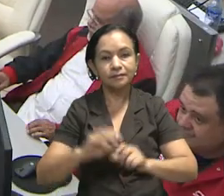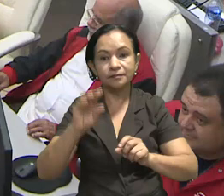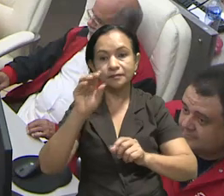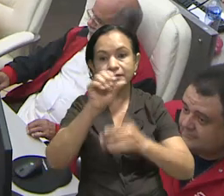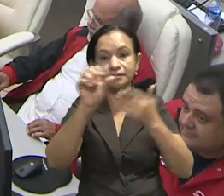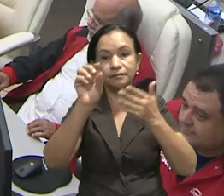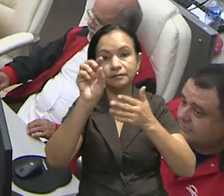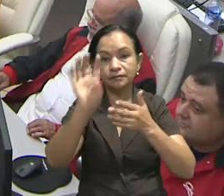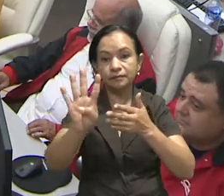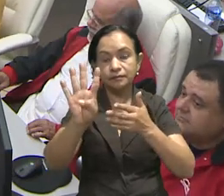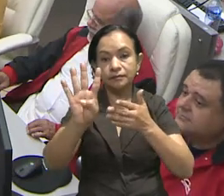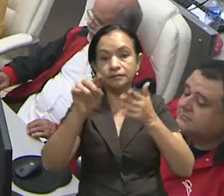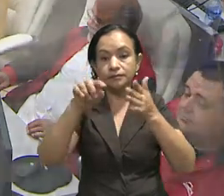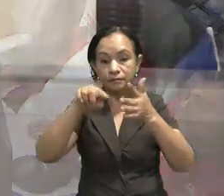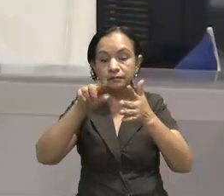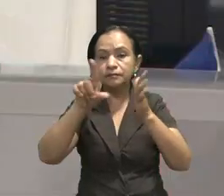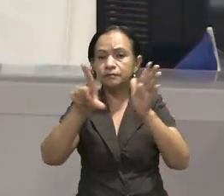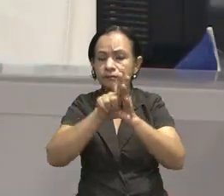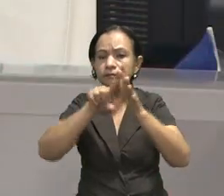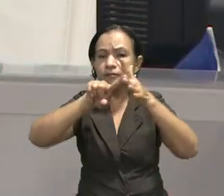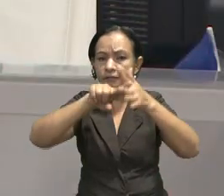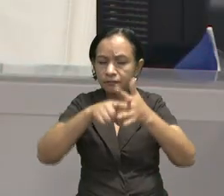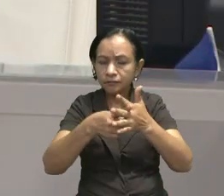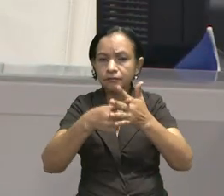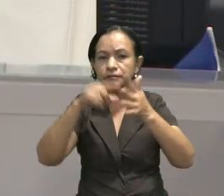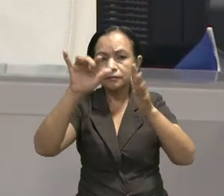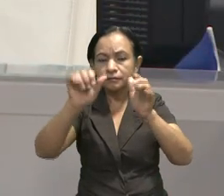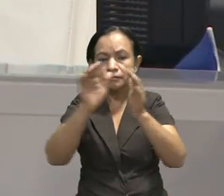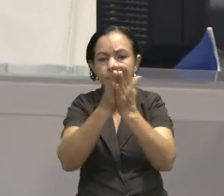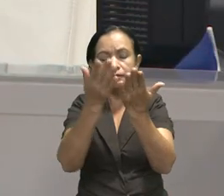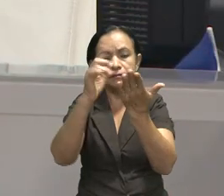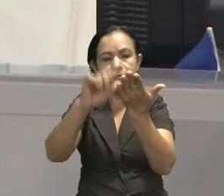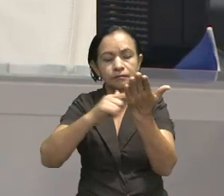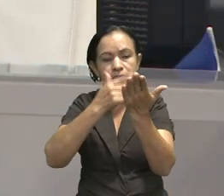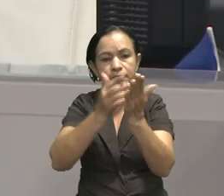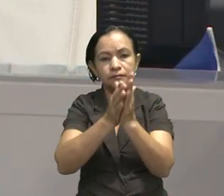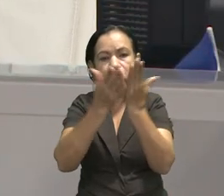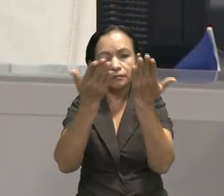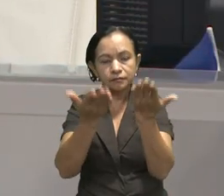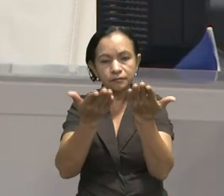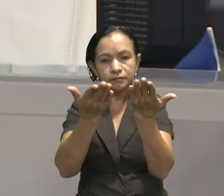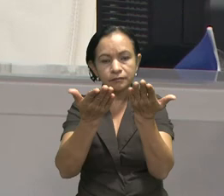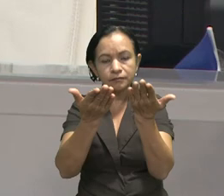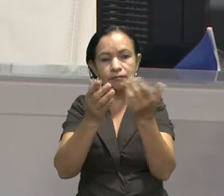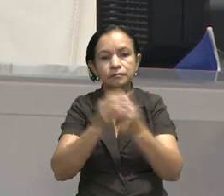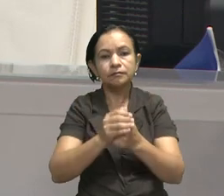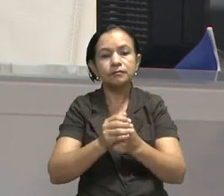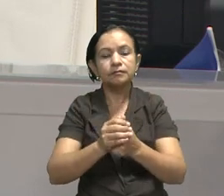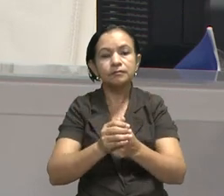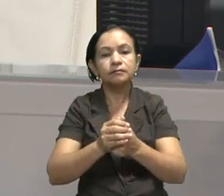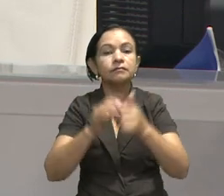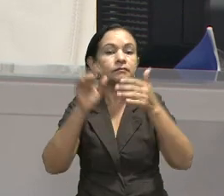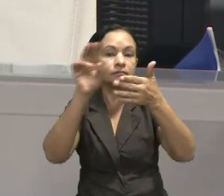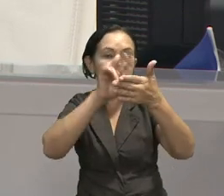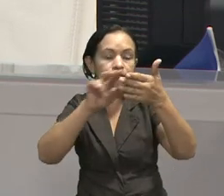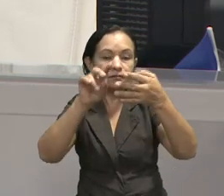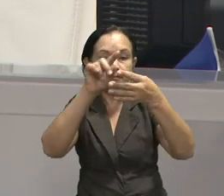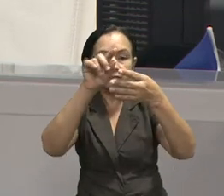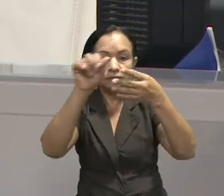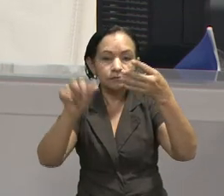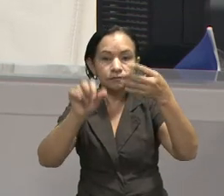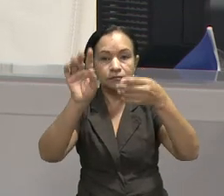Artículo cuarto, vigencia. La presente ley entrará en vigencia a partir de su publicación en la Gaceta Diario Oficial. Hasta aquí el